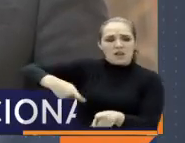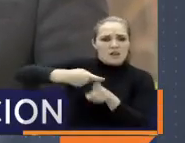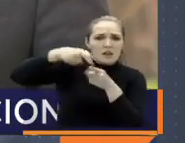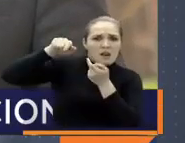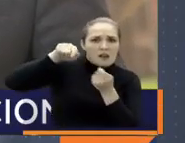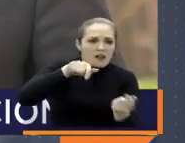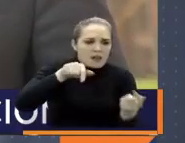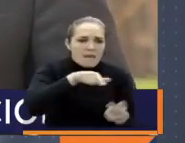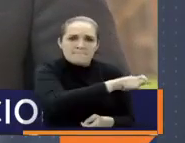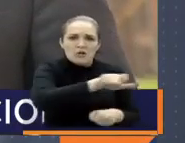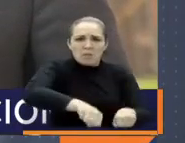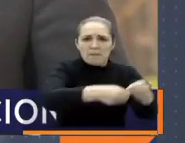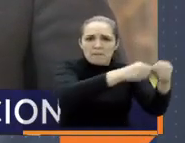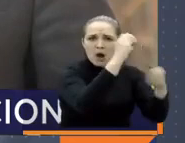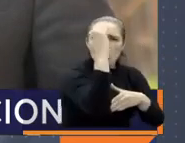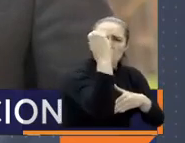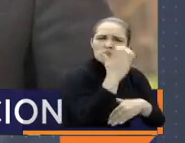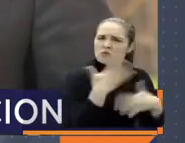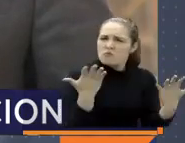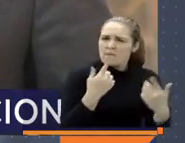buenas tardes. ¿Qué más dijo el mandatario?